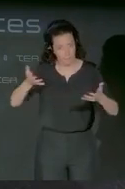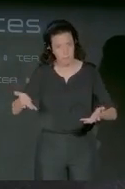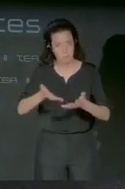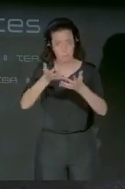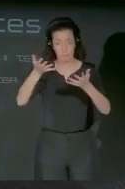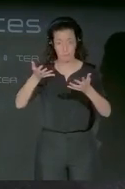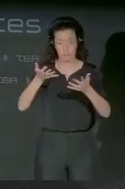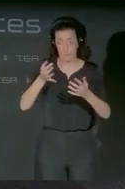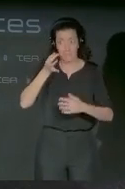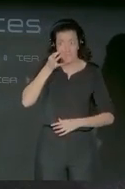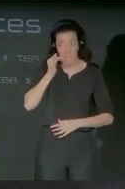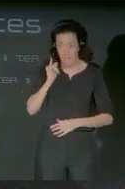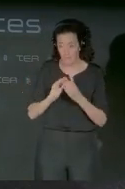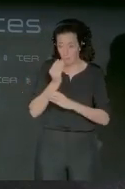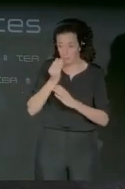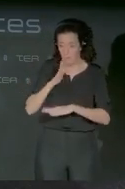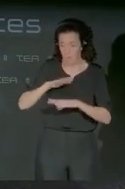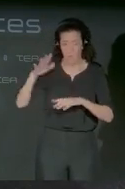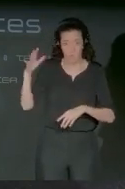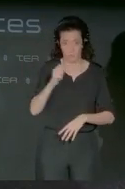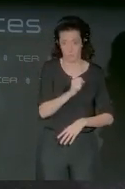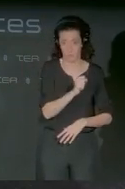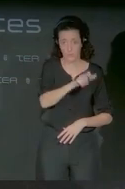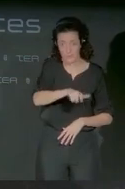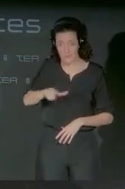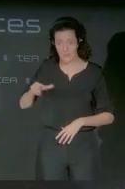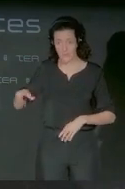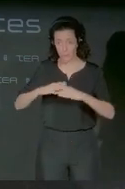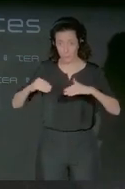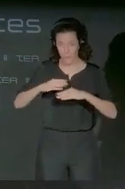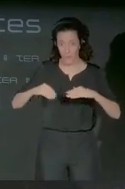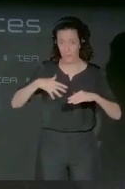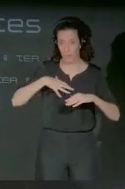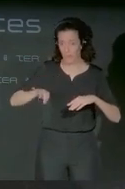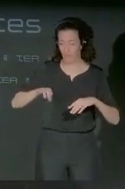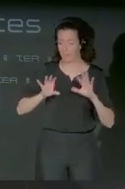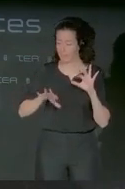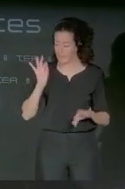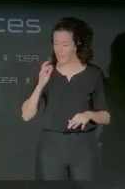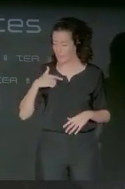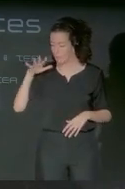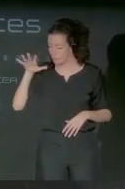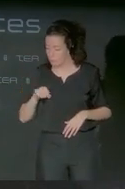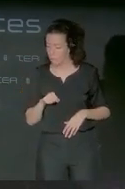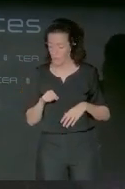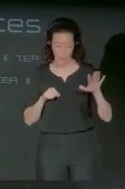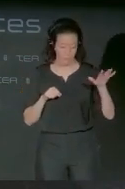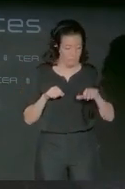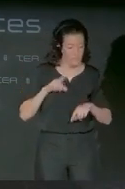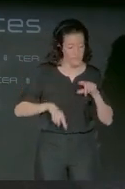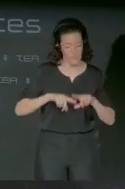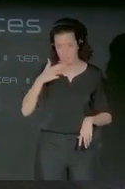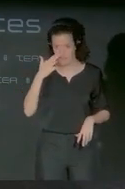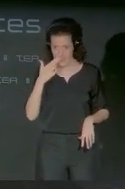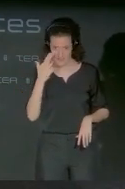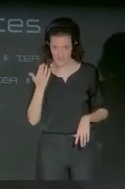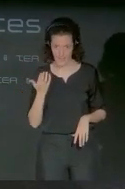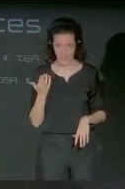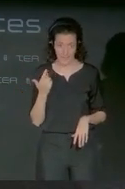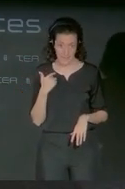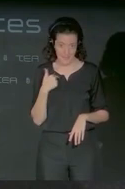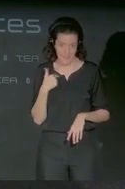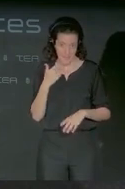para elegir. Desde luego, apoyando grandes propuestas, pero apoyando también pequeñas propuestas. Entonces, crea ahí un poco de hype. Ya te lo dejo